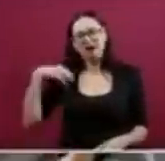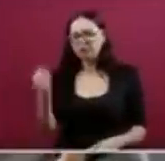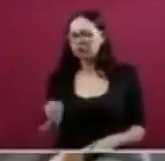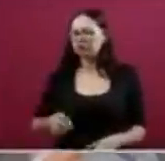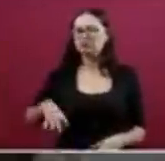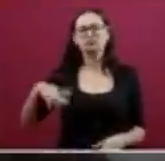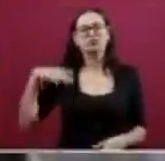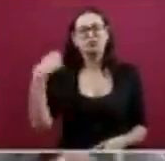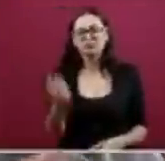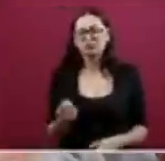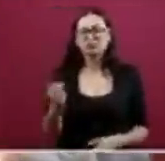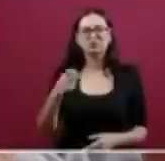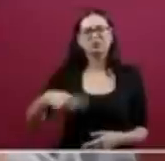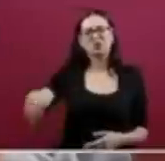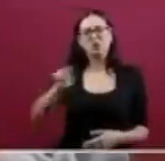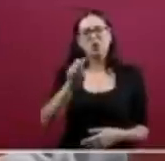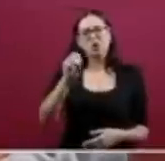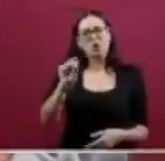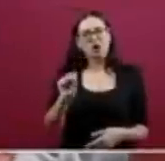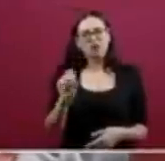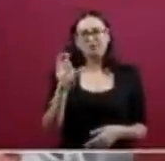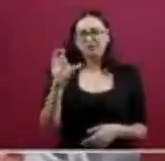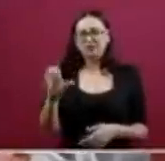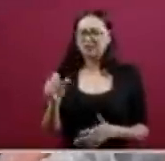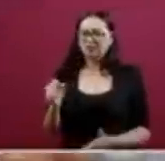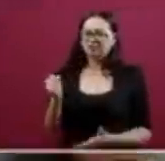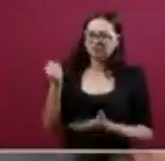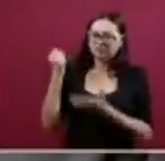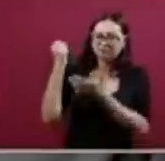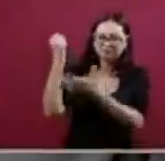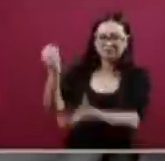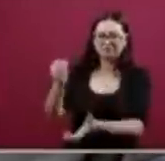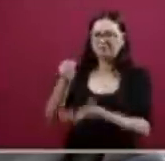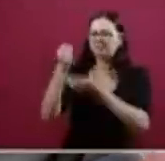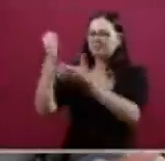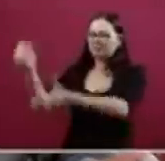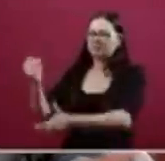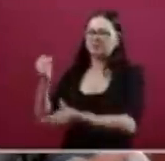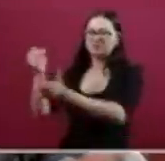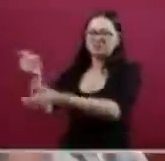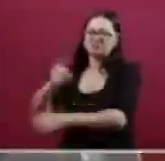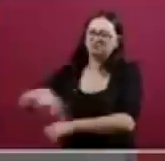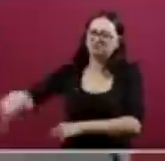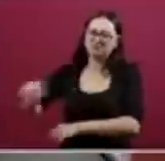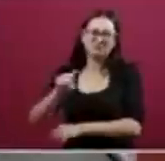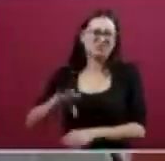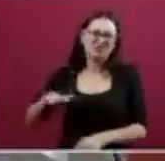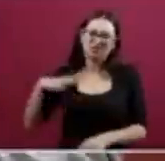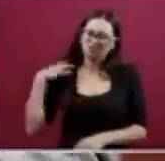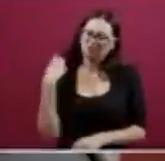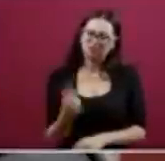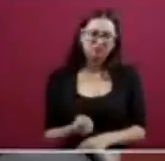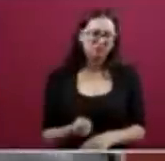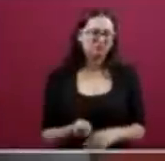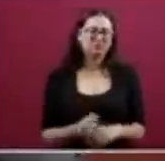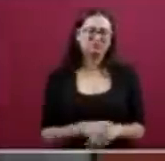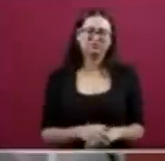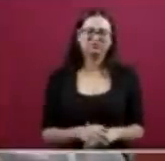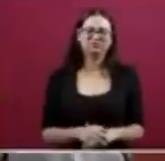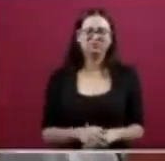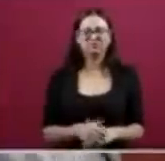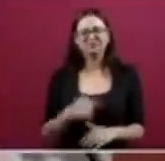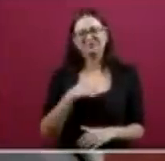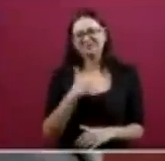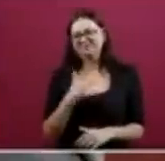dinero a las organizaciones no gubernamentales. Se abusó, me da hasta